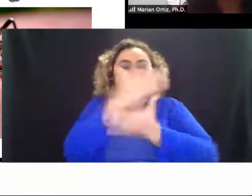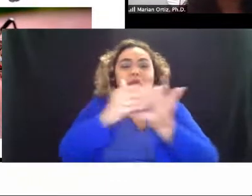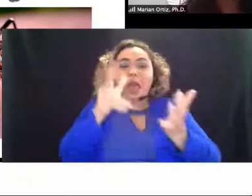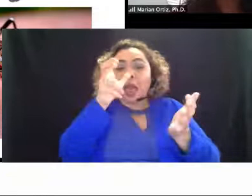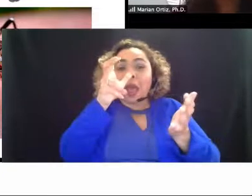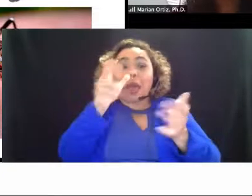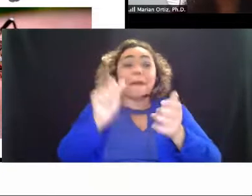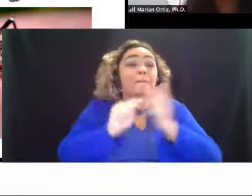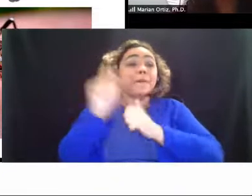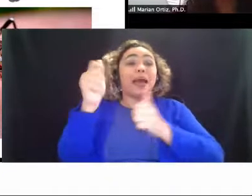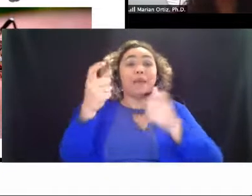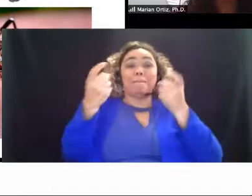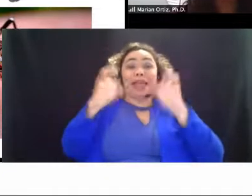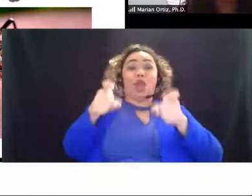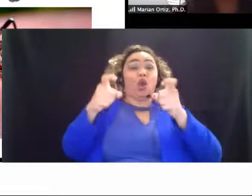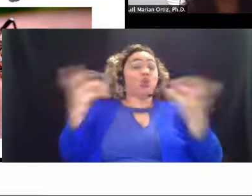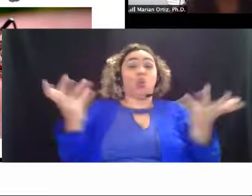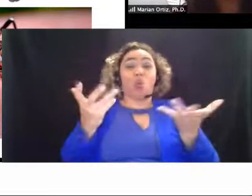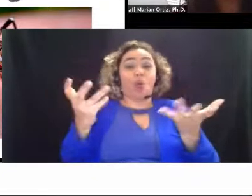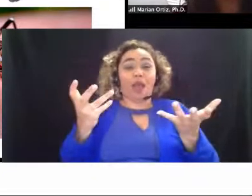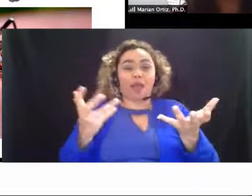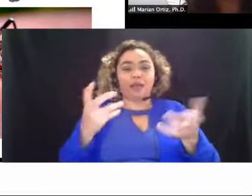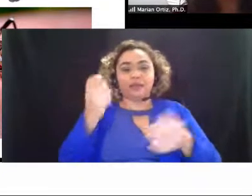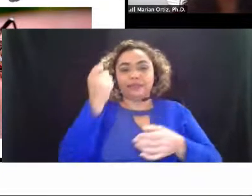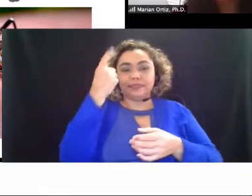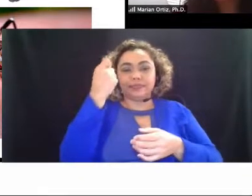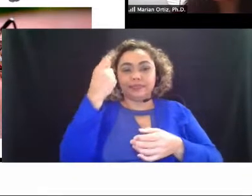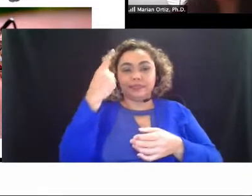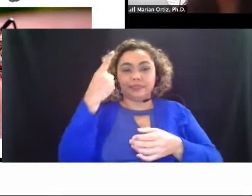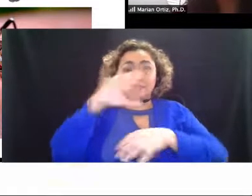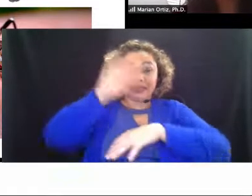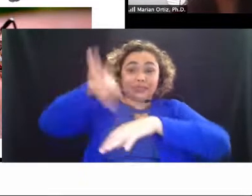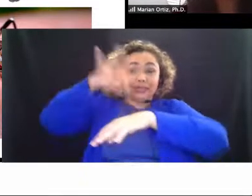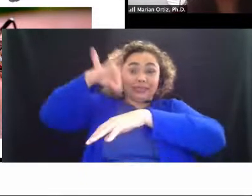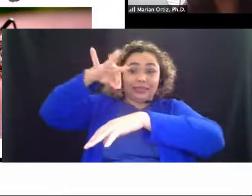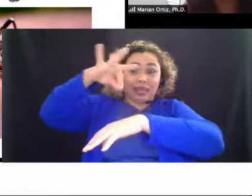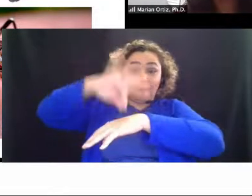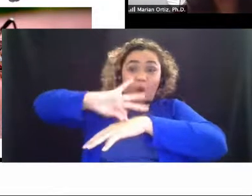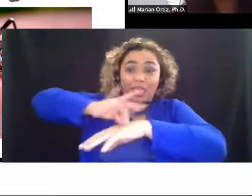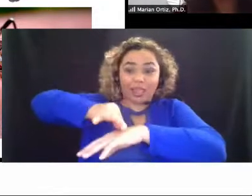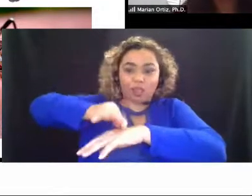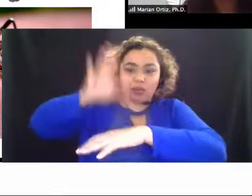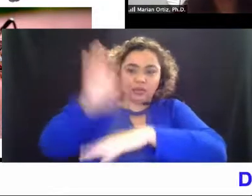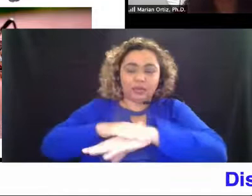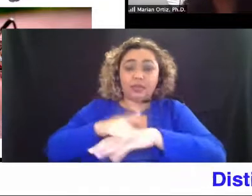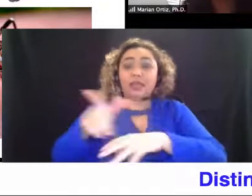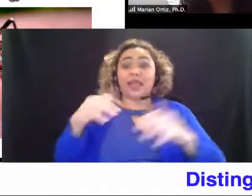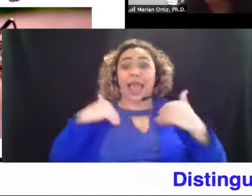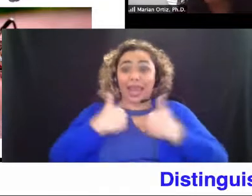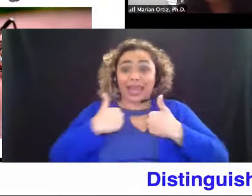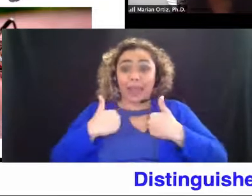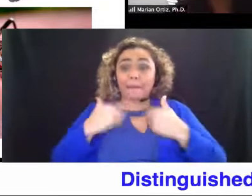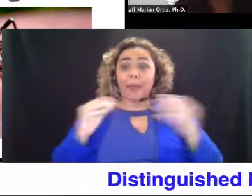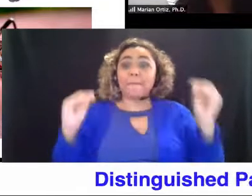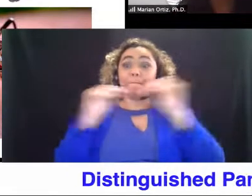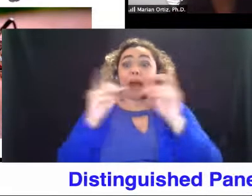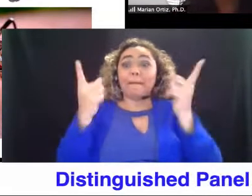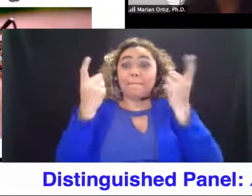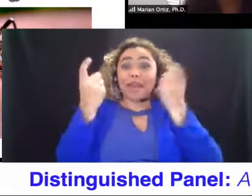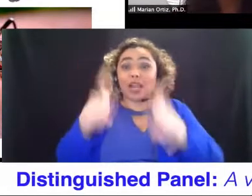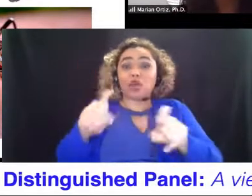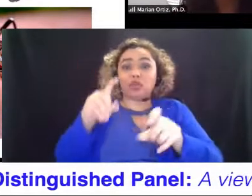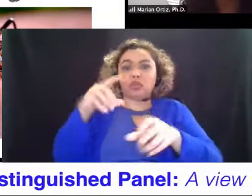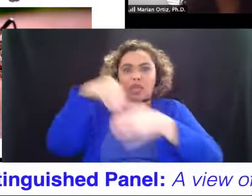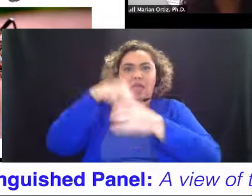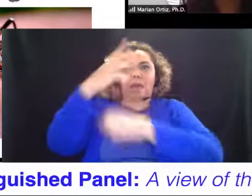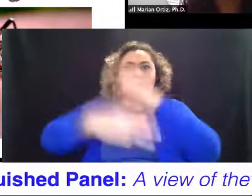el más peligroso es el mosquito. De hecho, se conoce como el animal más peligroso del mundo, porque